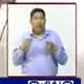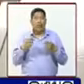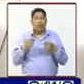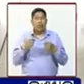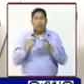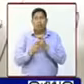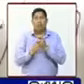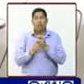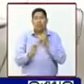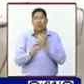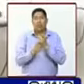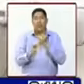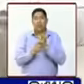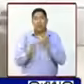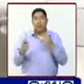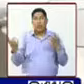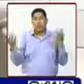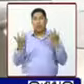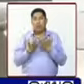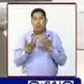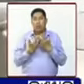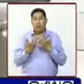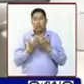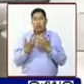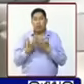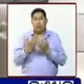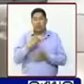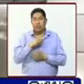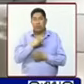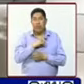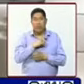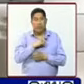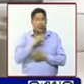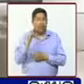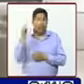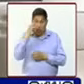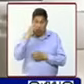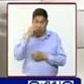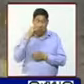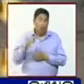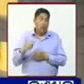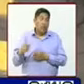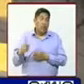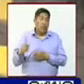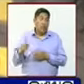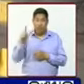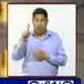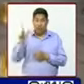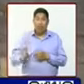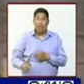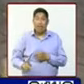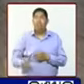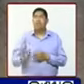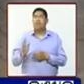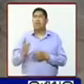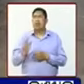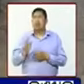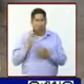controles en la terminal, y es así que en coordinación con Trata y Tráfico de la ciudad de La Paz del Alto, hemos podido advertir el...